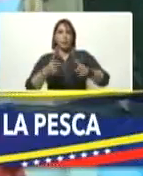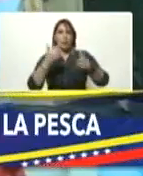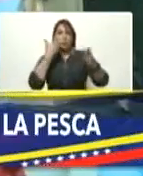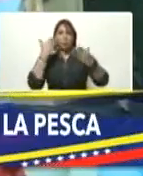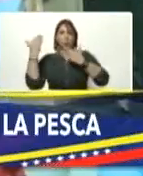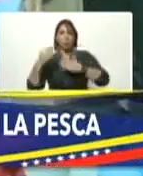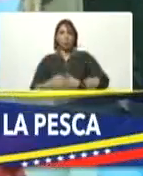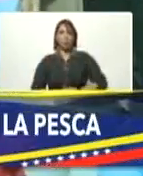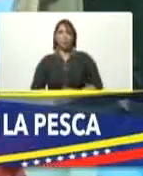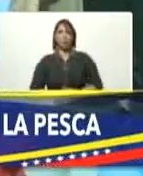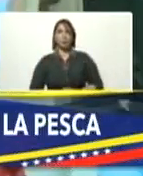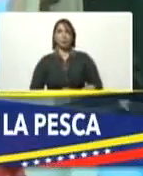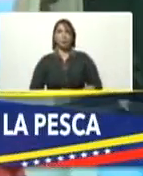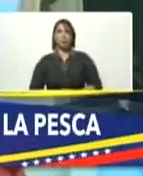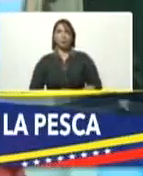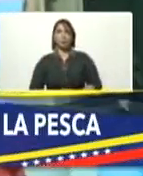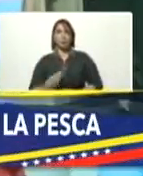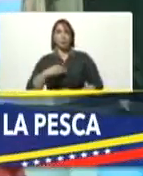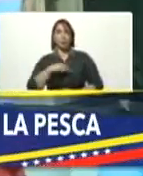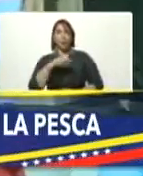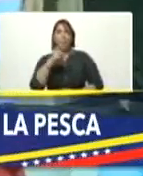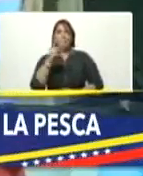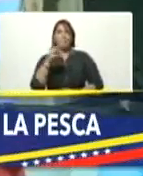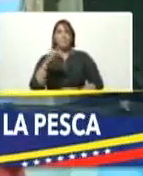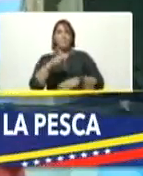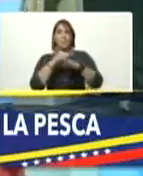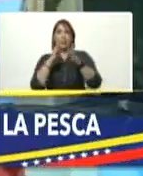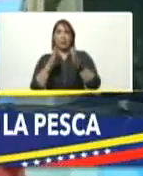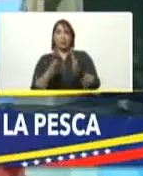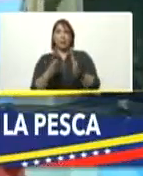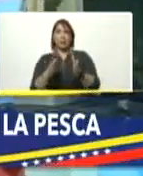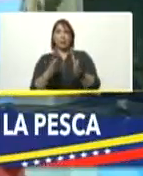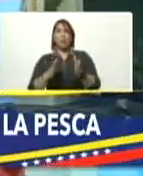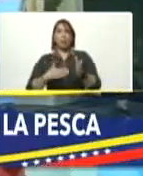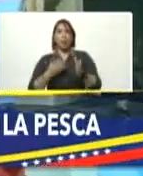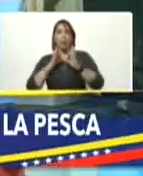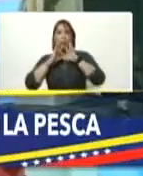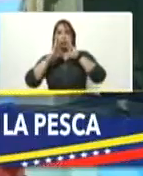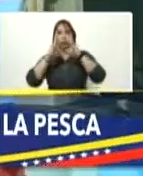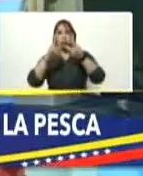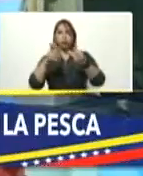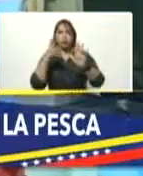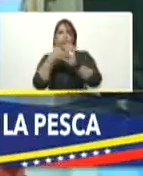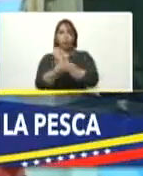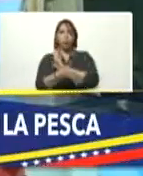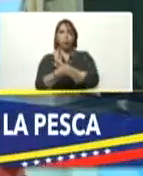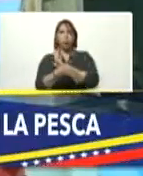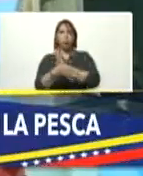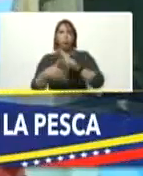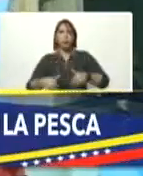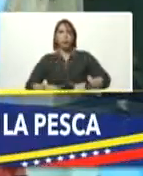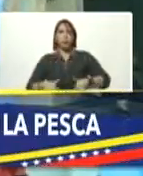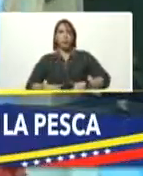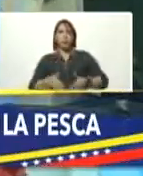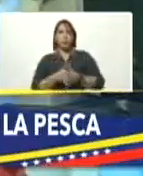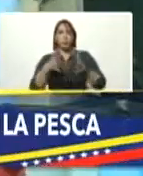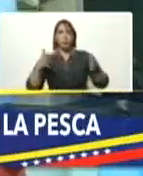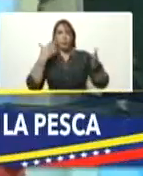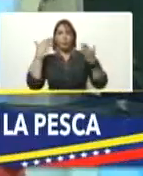presidente, con su permiso, que nuestra viceministra Luz Mieli Perdomo pueda darle mayores detalles acerca de este enorme esfuerzo que se está haciendo.